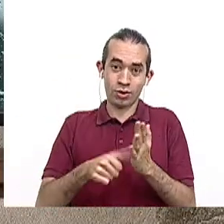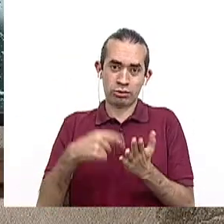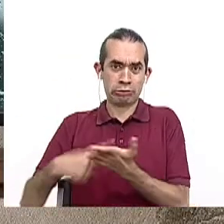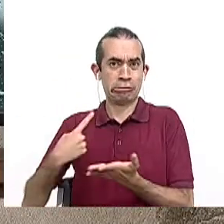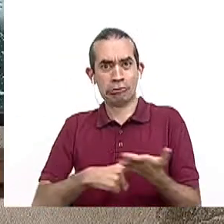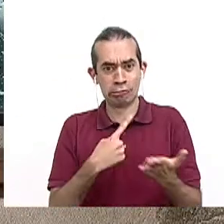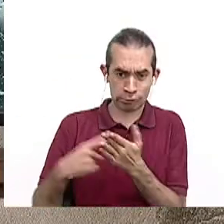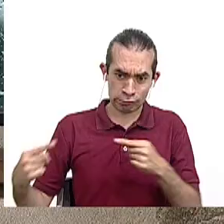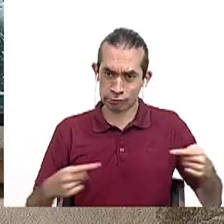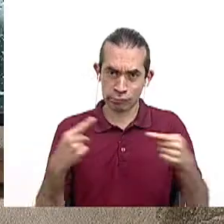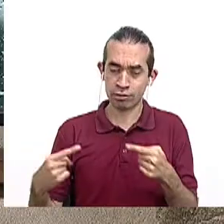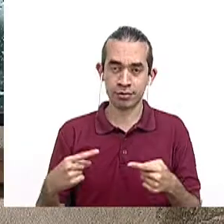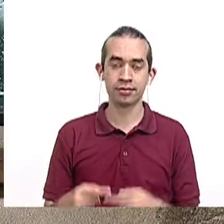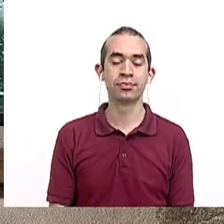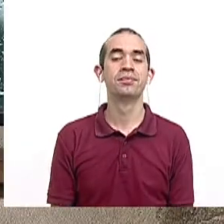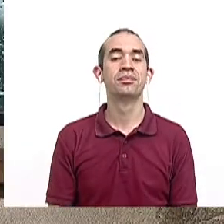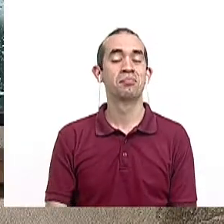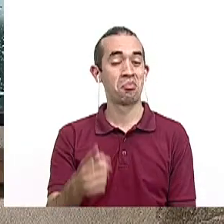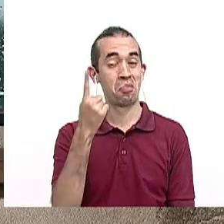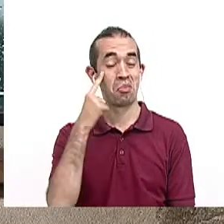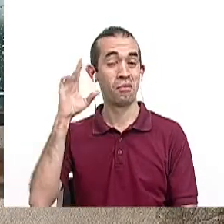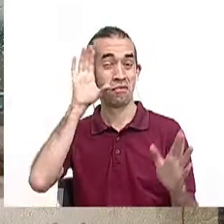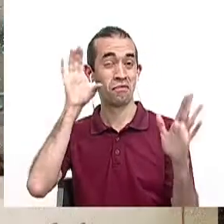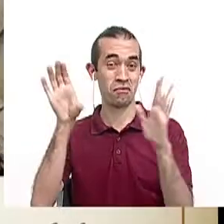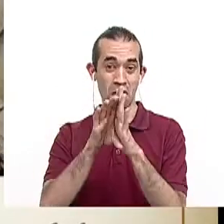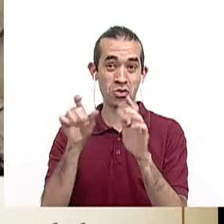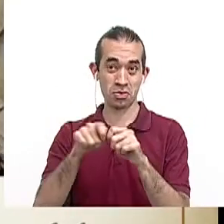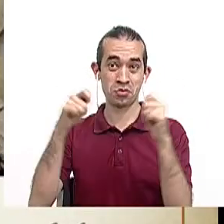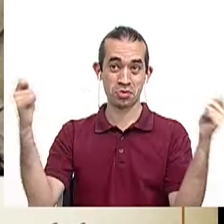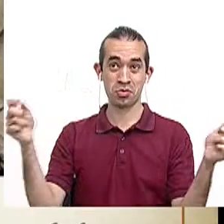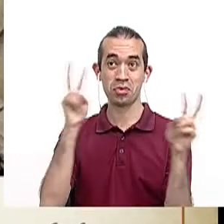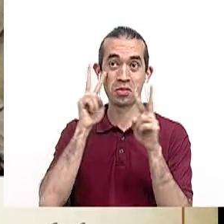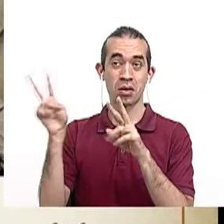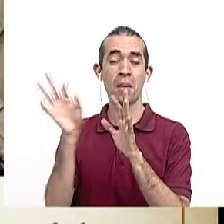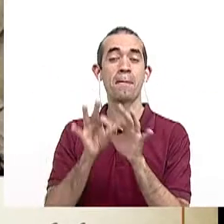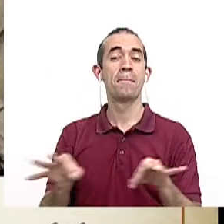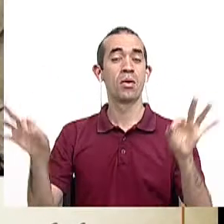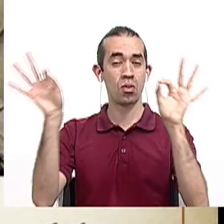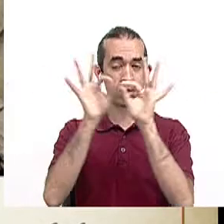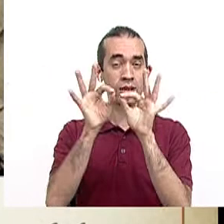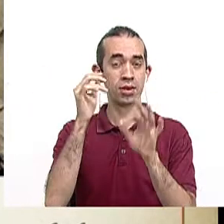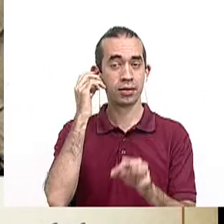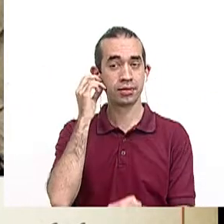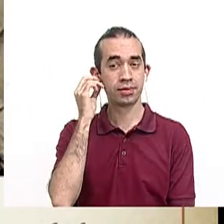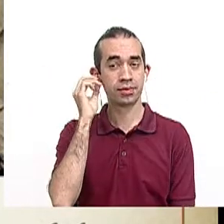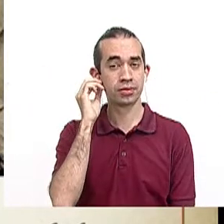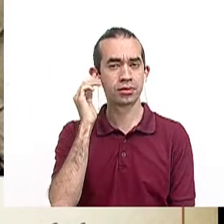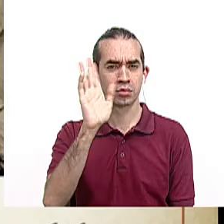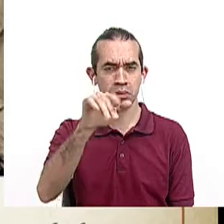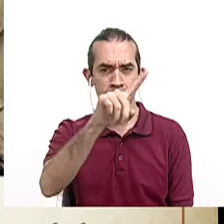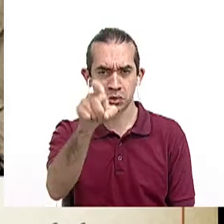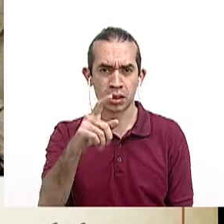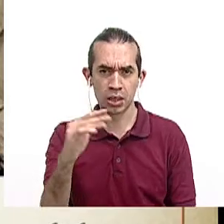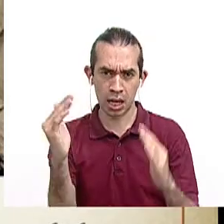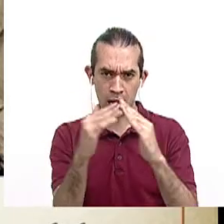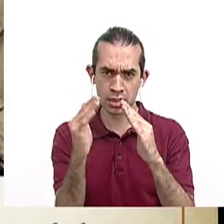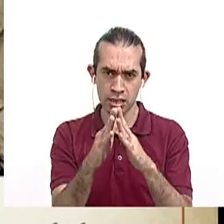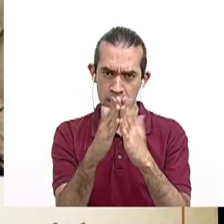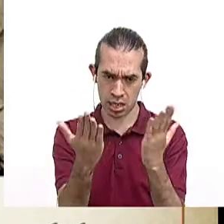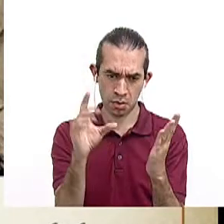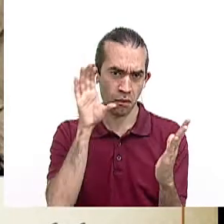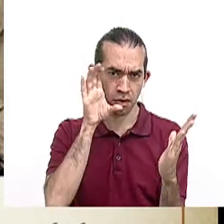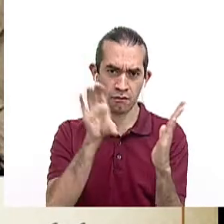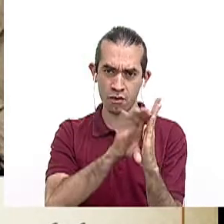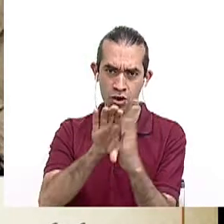a continuación en nuestro álbum de fotos, que siempre es importante. Por cierto, en tu casa hay álbum de fotos. Yo sé que